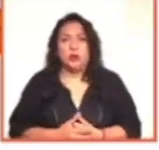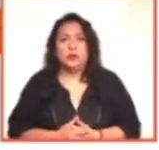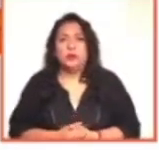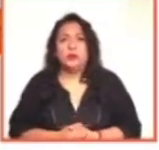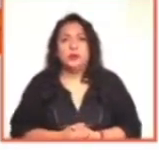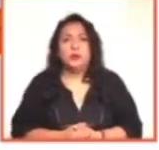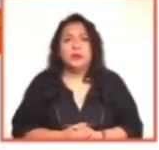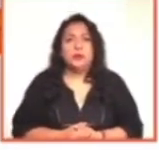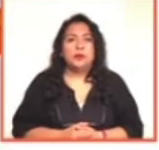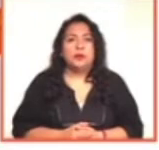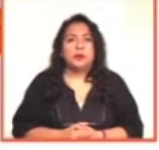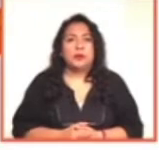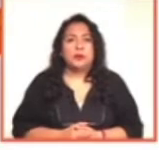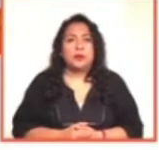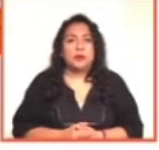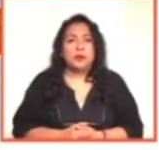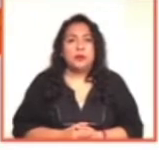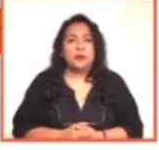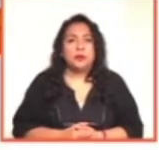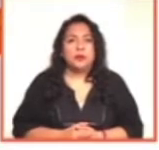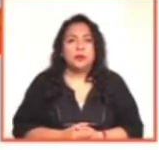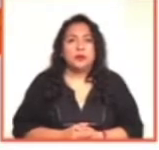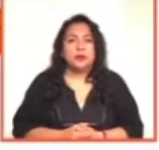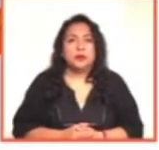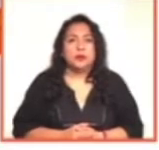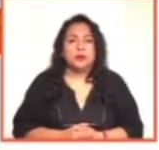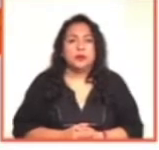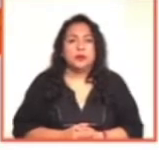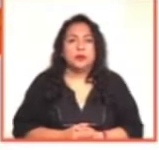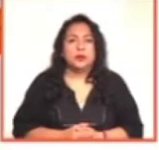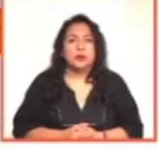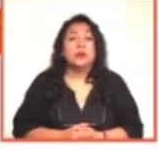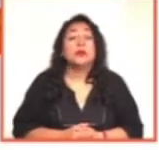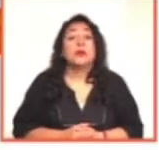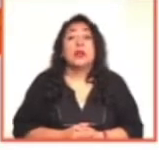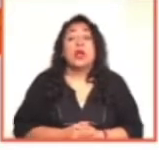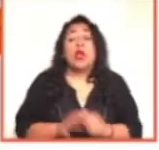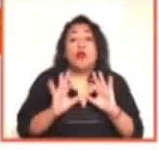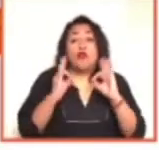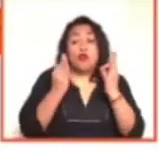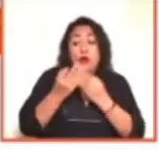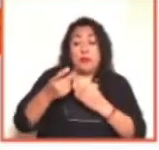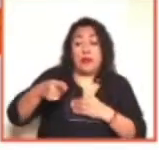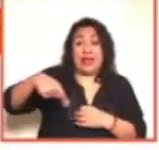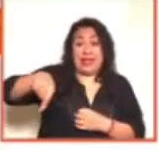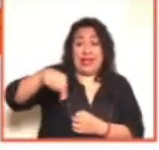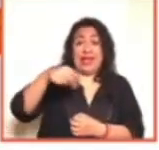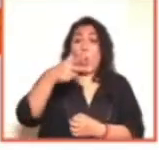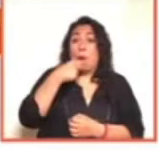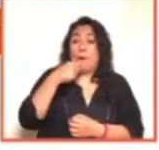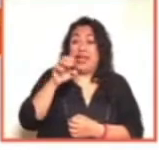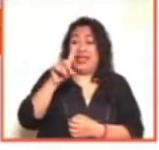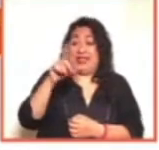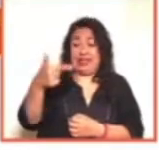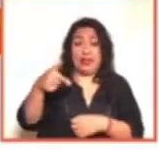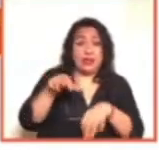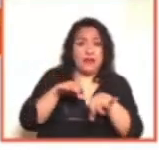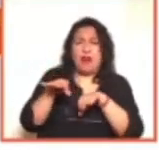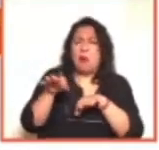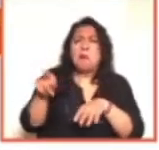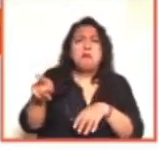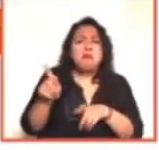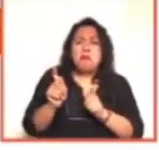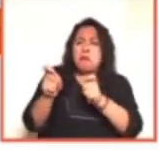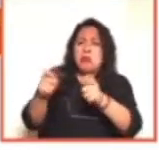¿Usted entenderá que la familia es primero, no, mijo? La forma en la que trabajaba Edgar era que pues a él no, nunca se le dio el